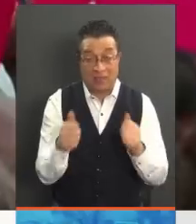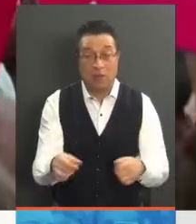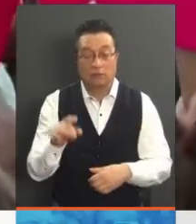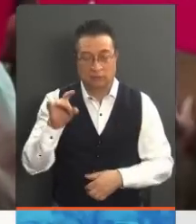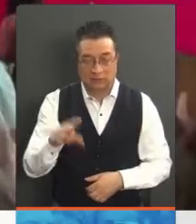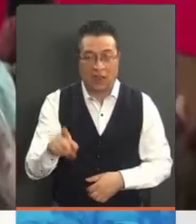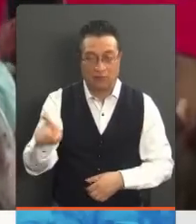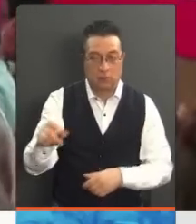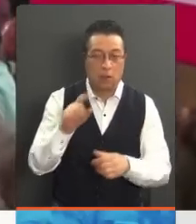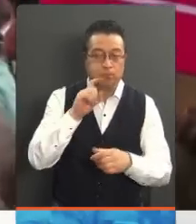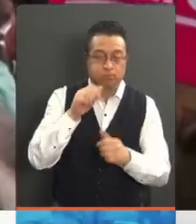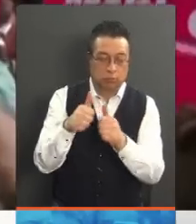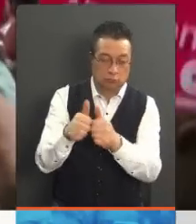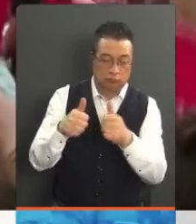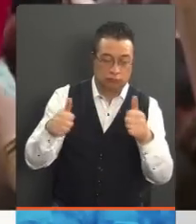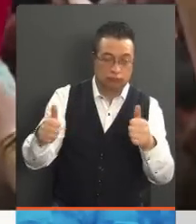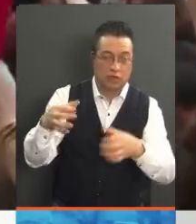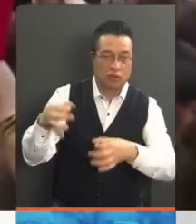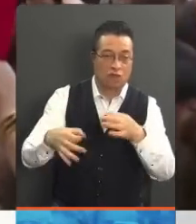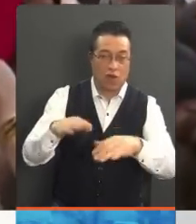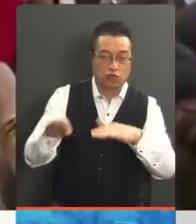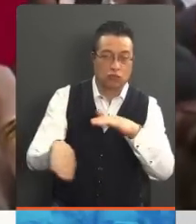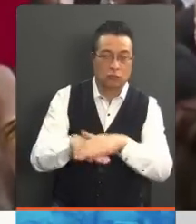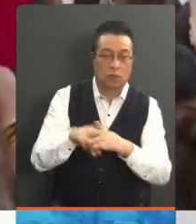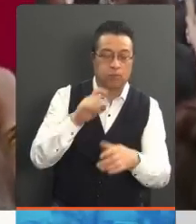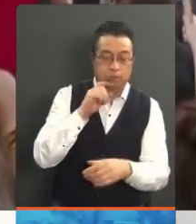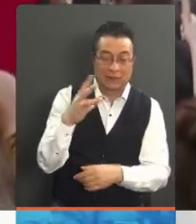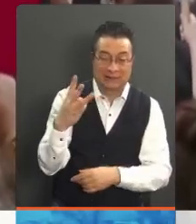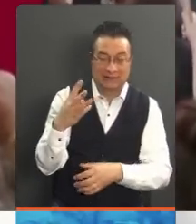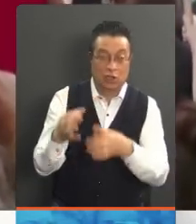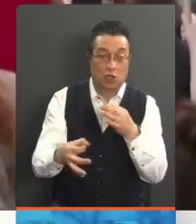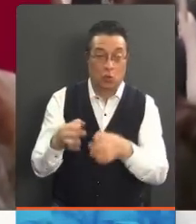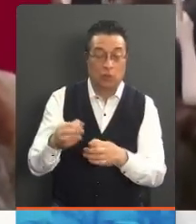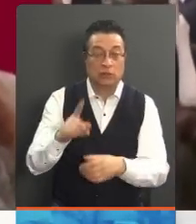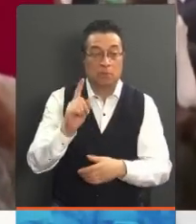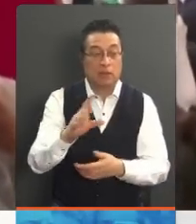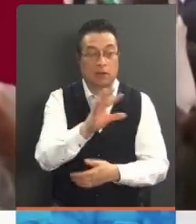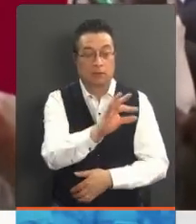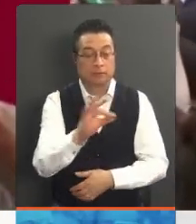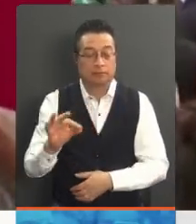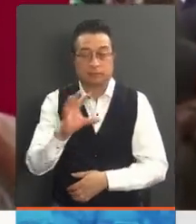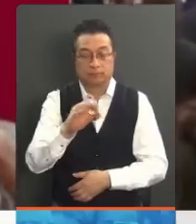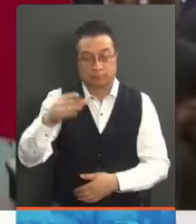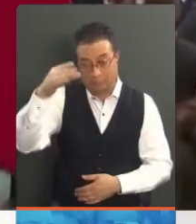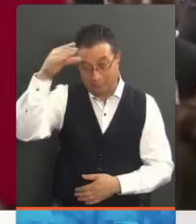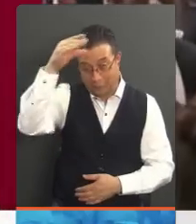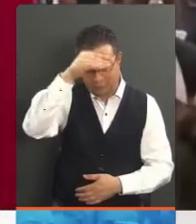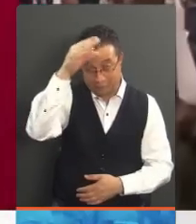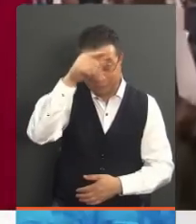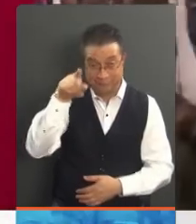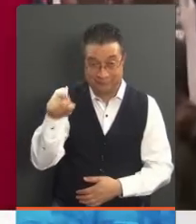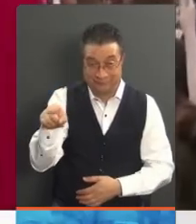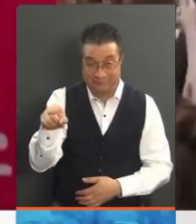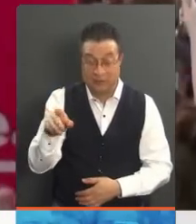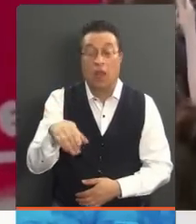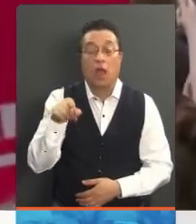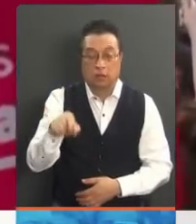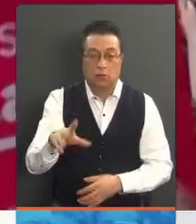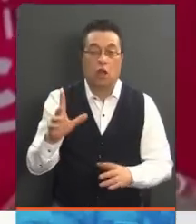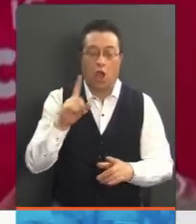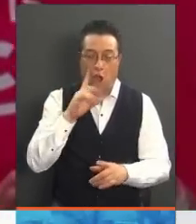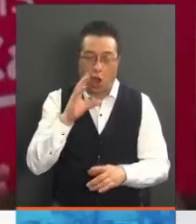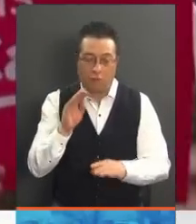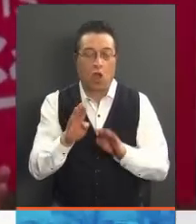ese Tribunal Supremo, con 3 jueces que fueron designados por Donald Trump y que claramente tenían una tendencia